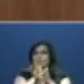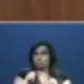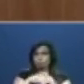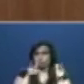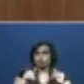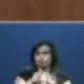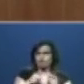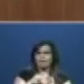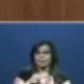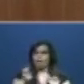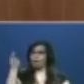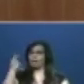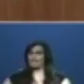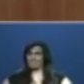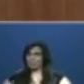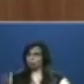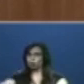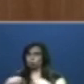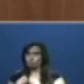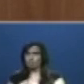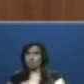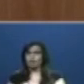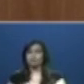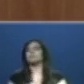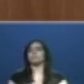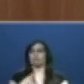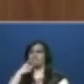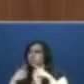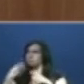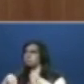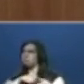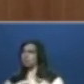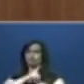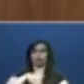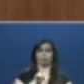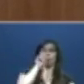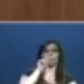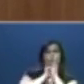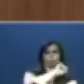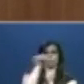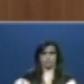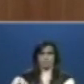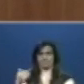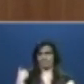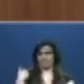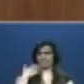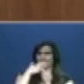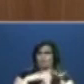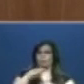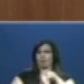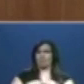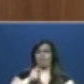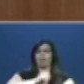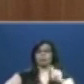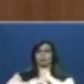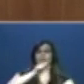total de la comunidad hasta situarse un punto por encima de la media de España son datos del reciente informe de la asociación